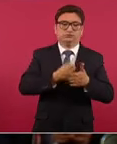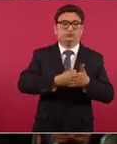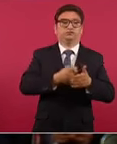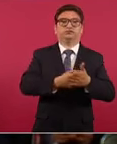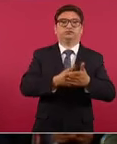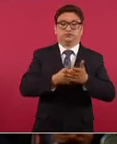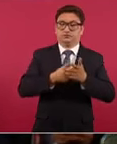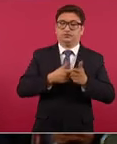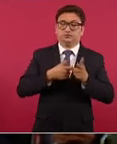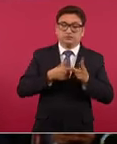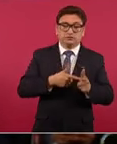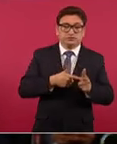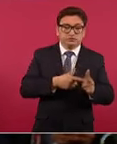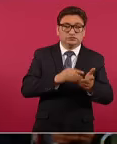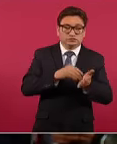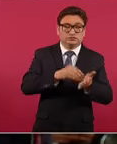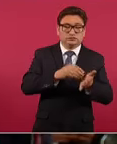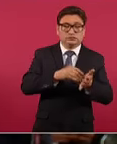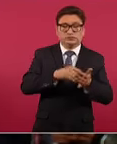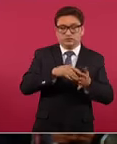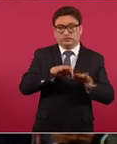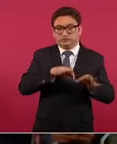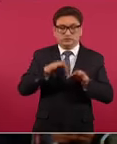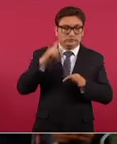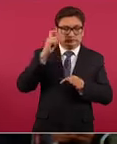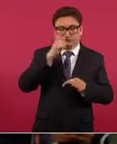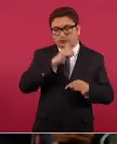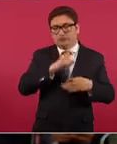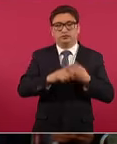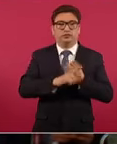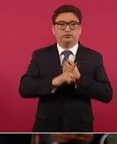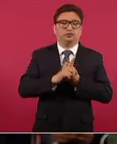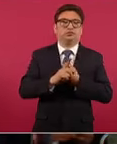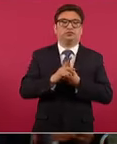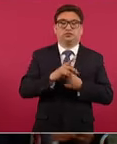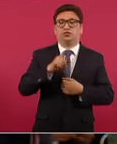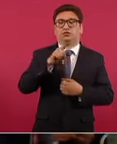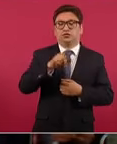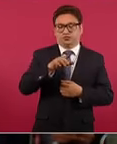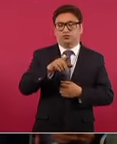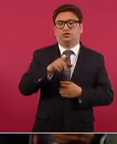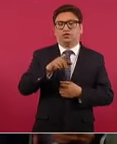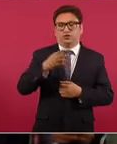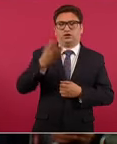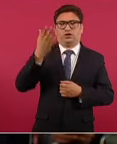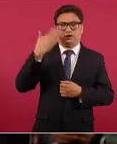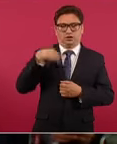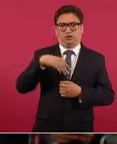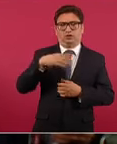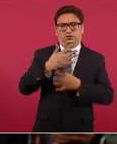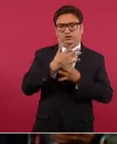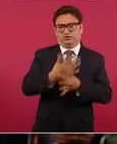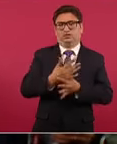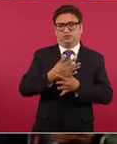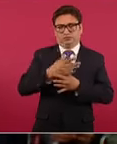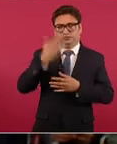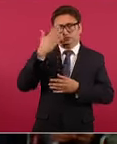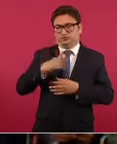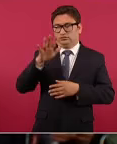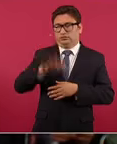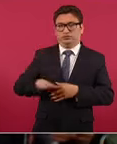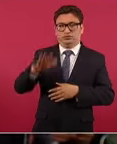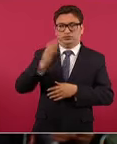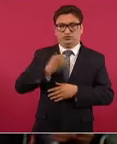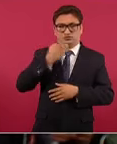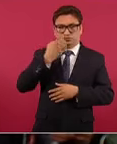sobrevivieron con muchísimos trabajos en precariedad absoluta usted ha indicado en varias veces el papel de las normales rurales